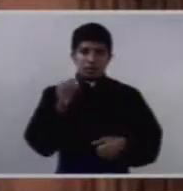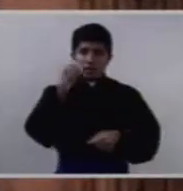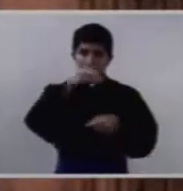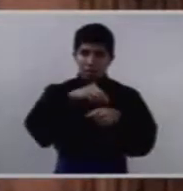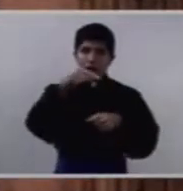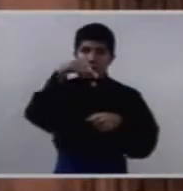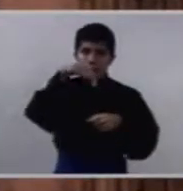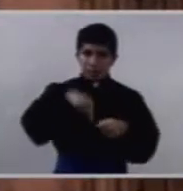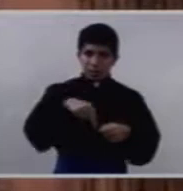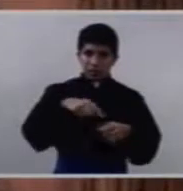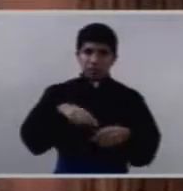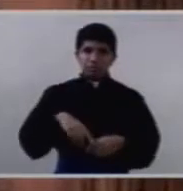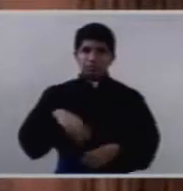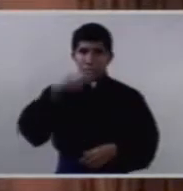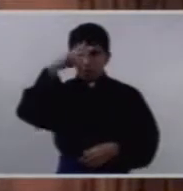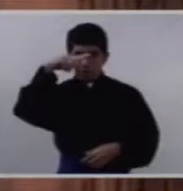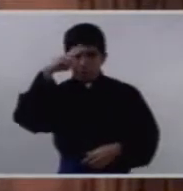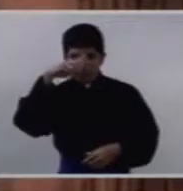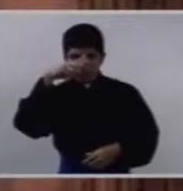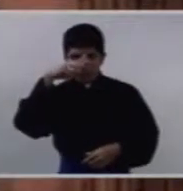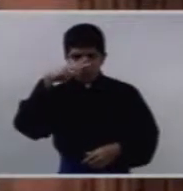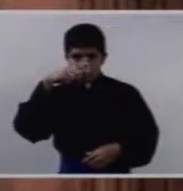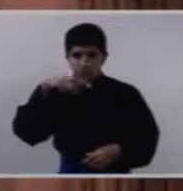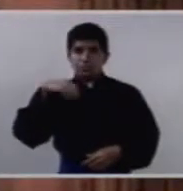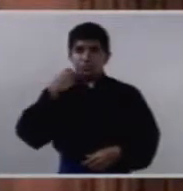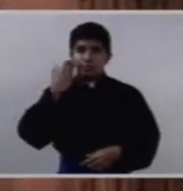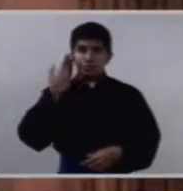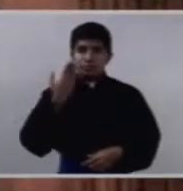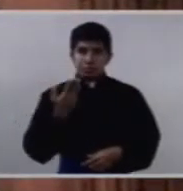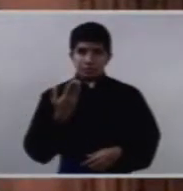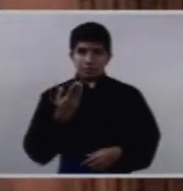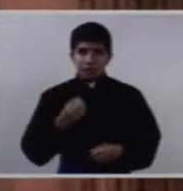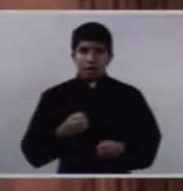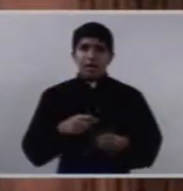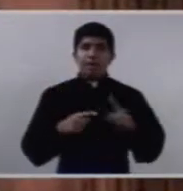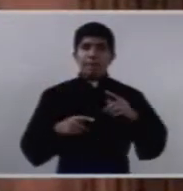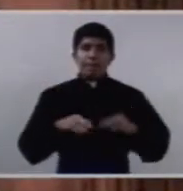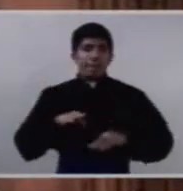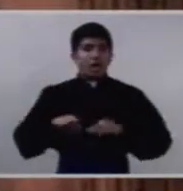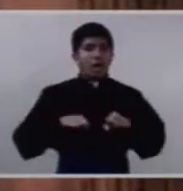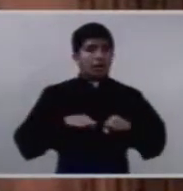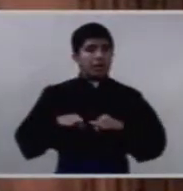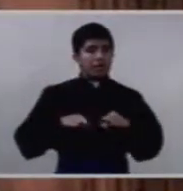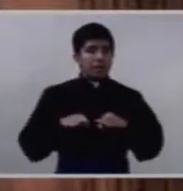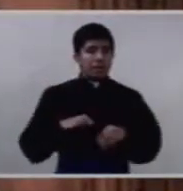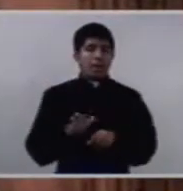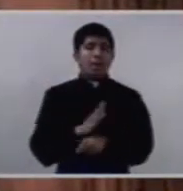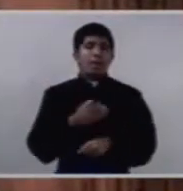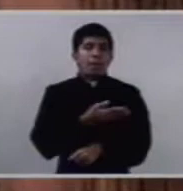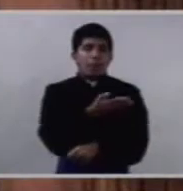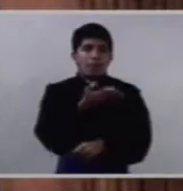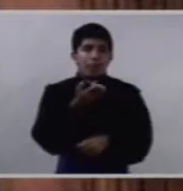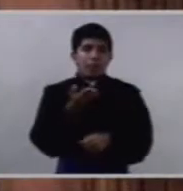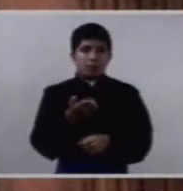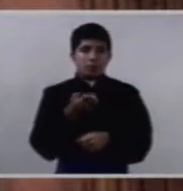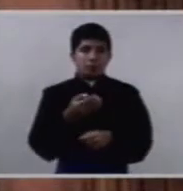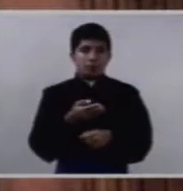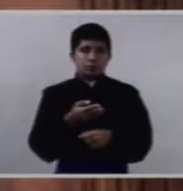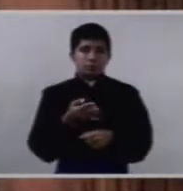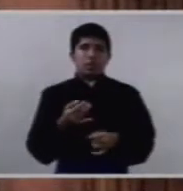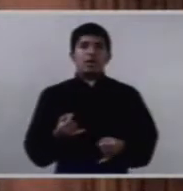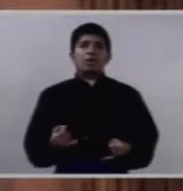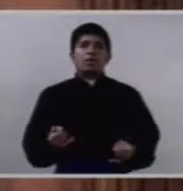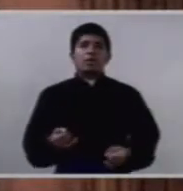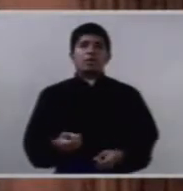pertenecen quiere colaborar, quiere trabajar con ustedes. Tienen